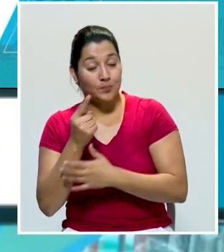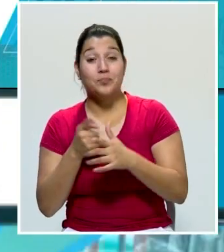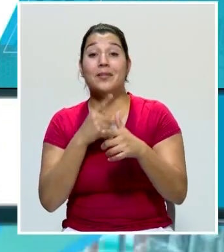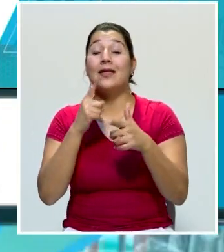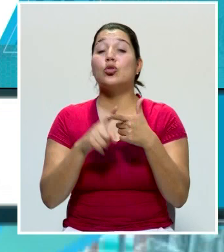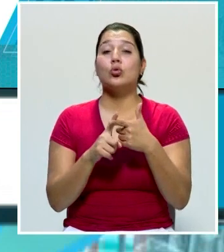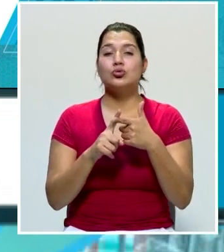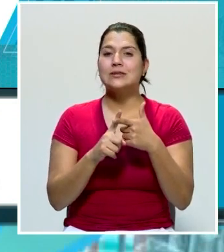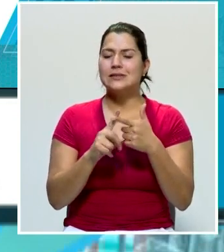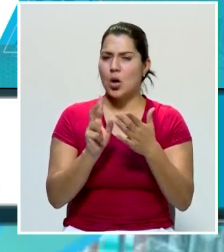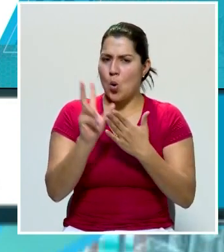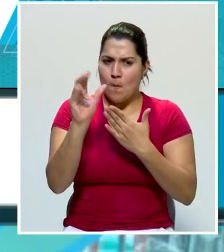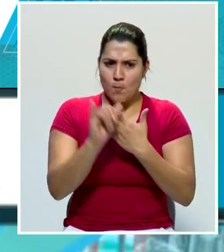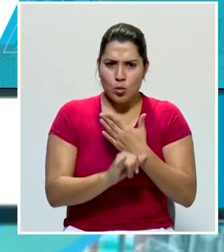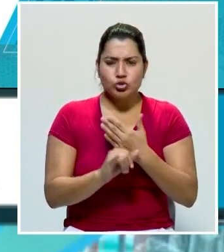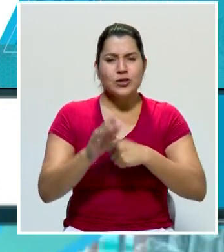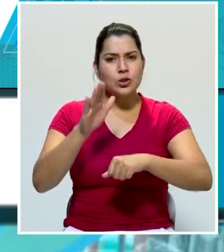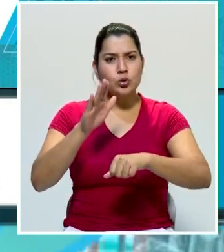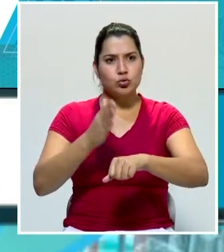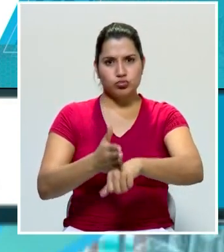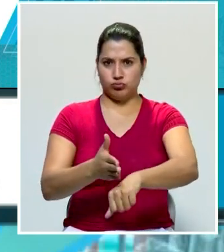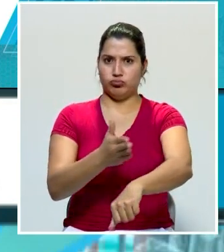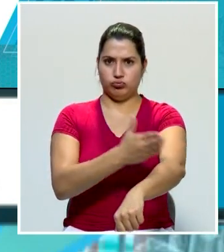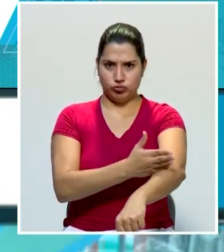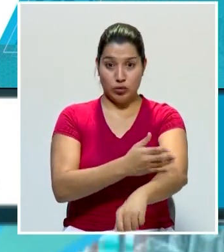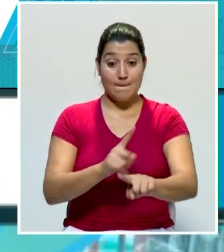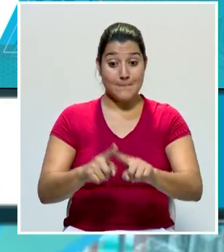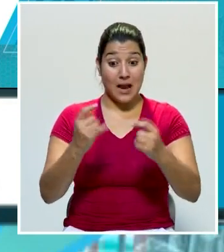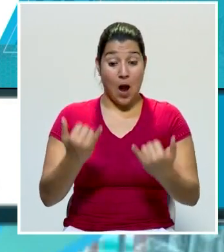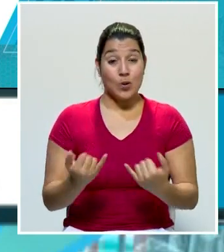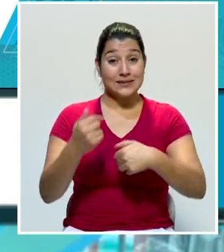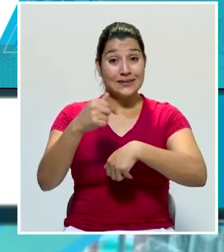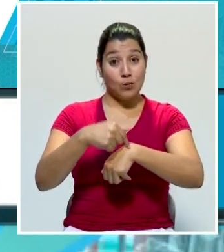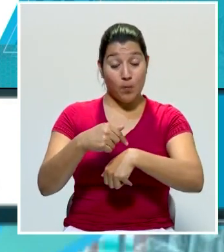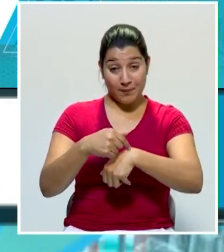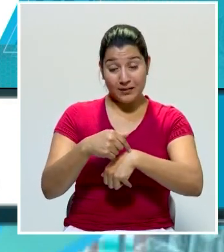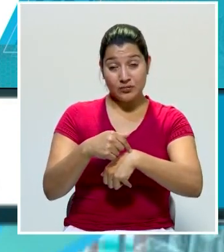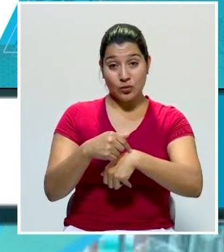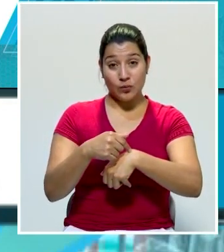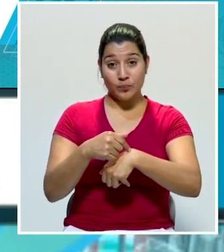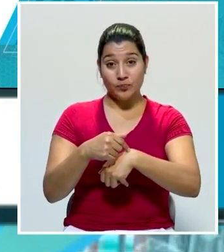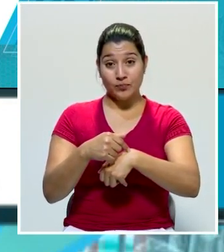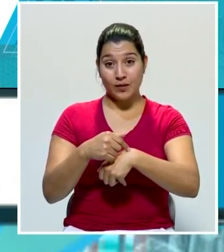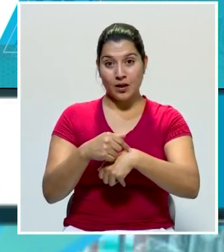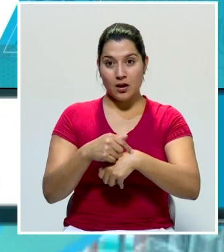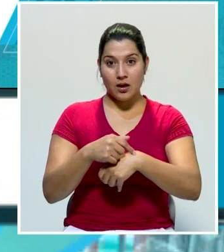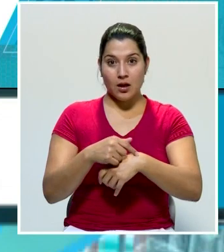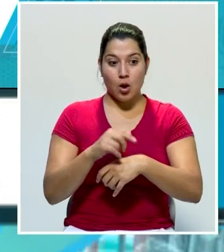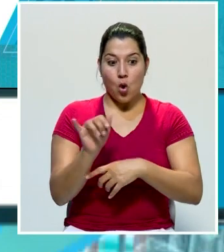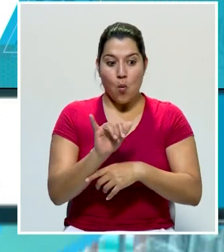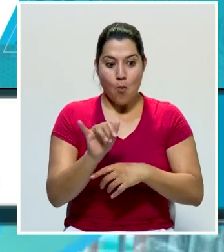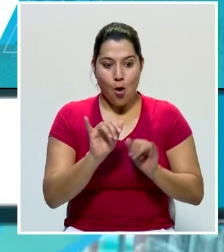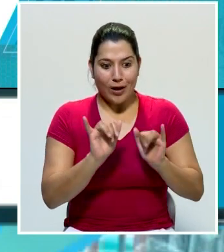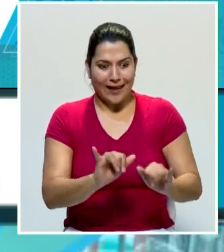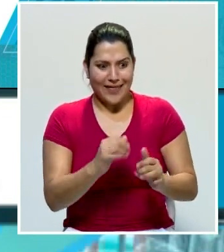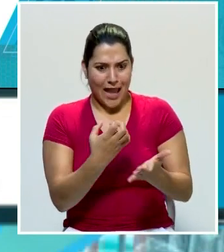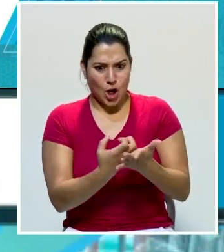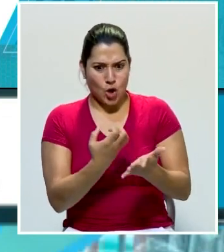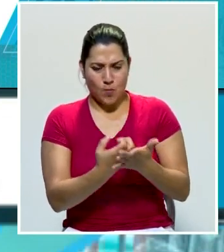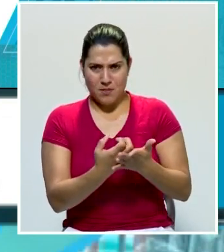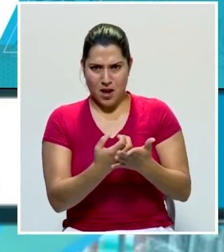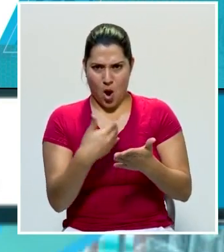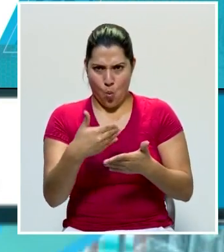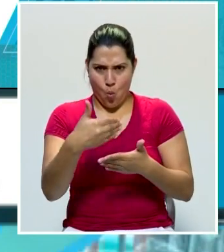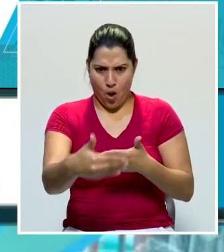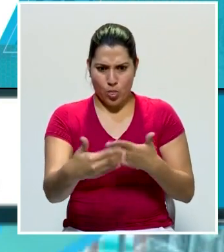es un proyecto de avanzada, pero que en estos momentos, como vamos a quedar después de esta pandemia, creo que es una opción